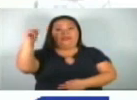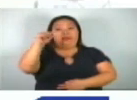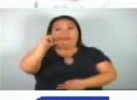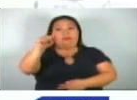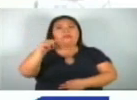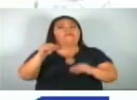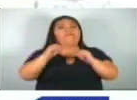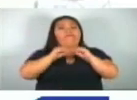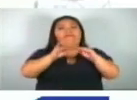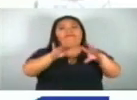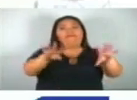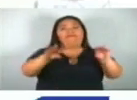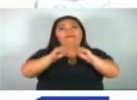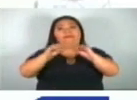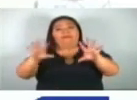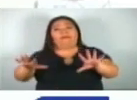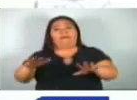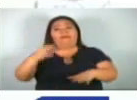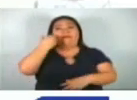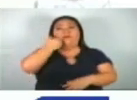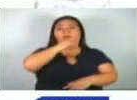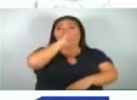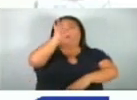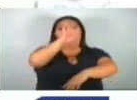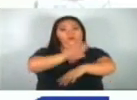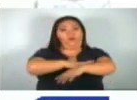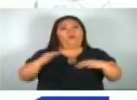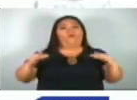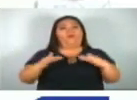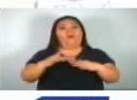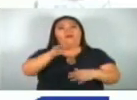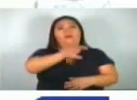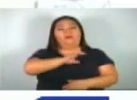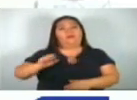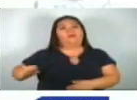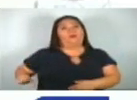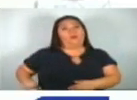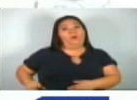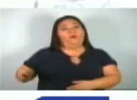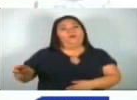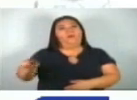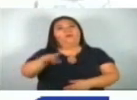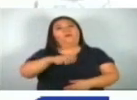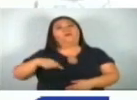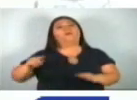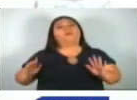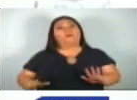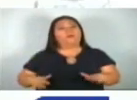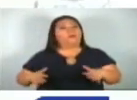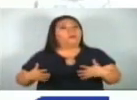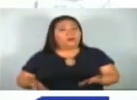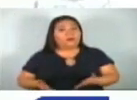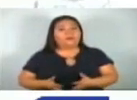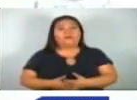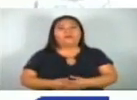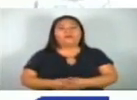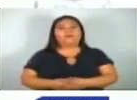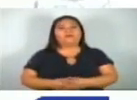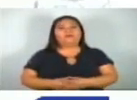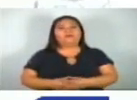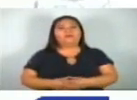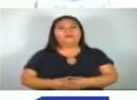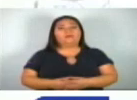circulación de los 4 serotipos, como también El Salvador lo tiene, son países que están, si no ya desarrollaron su